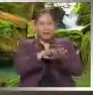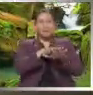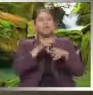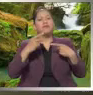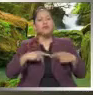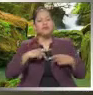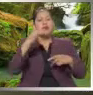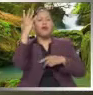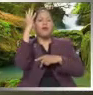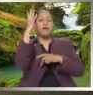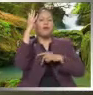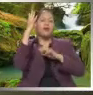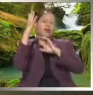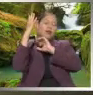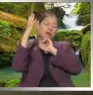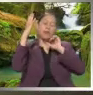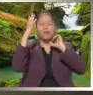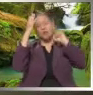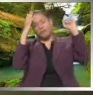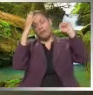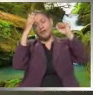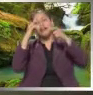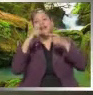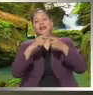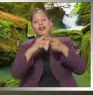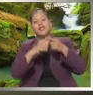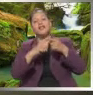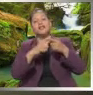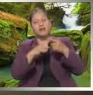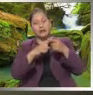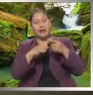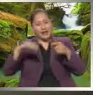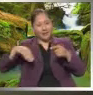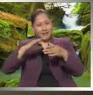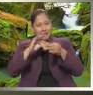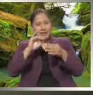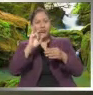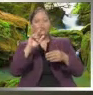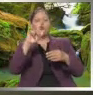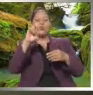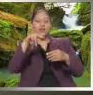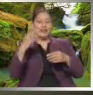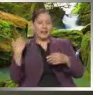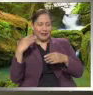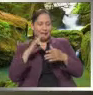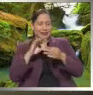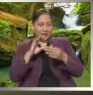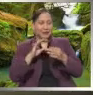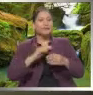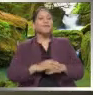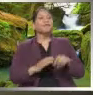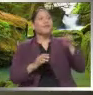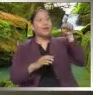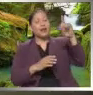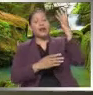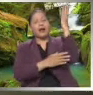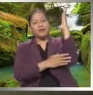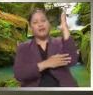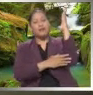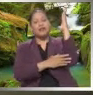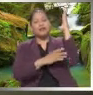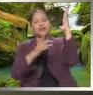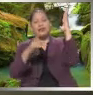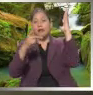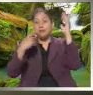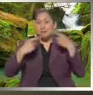los ahorcados, es un árbol donde se ahorcó a los que, ya lo contaba Yulén Ladrón de Guevara hace unos días aquí, es un árbol en donde se colgó